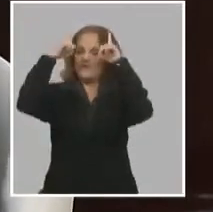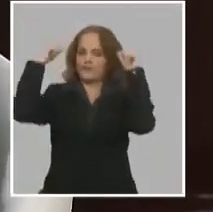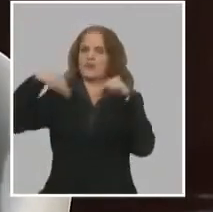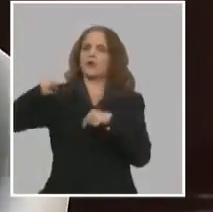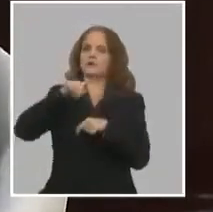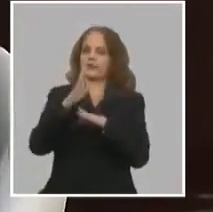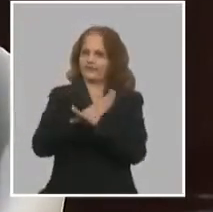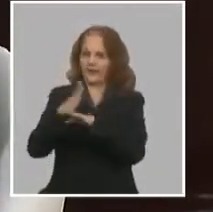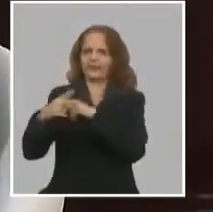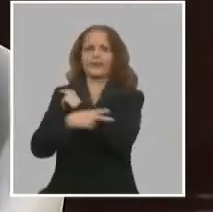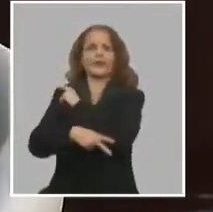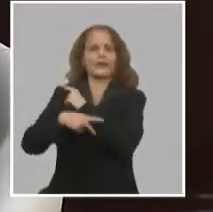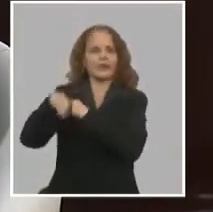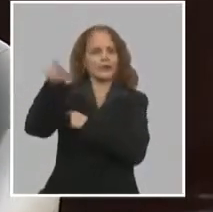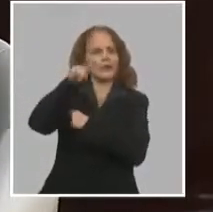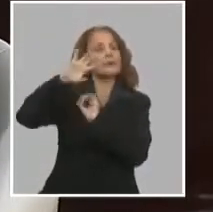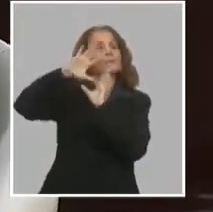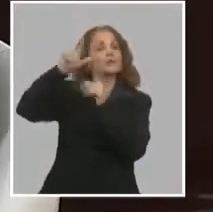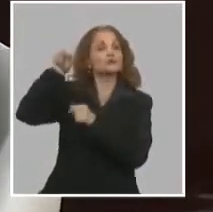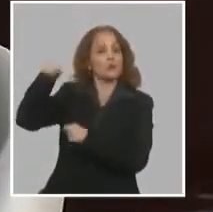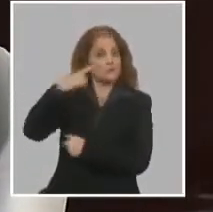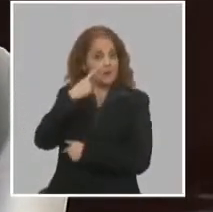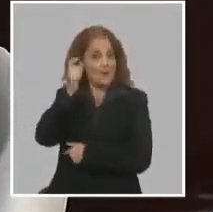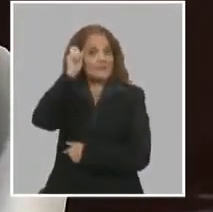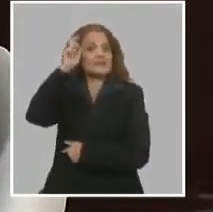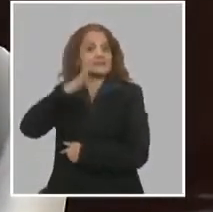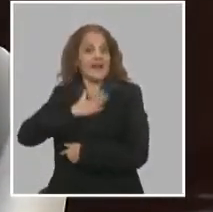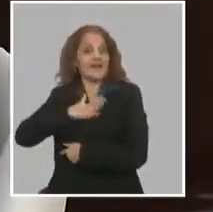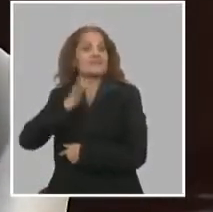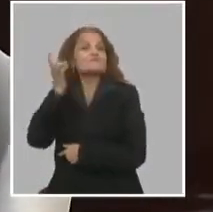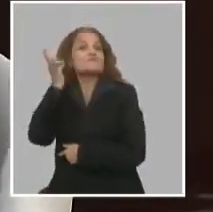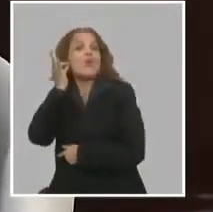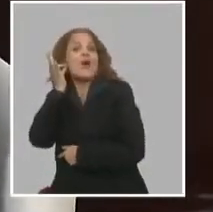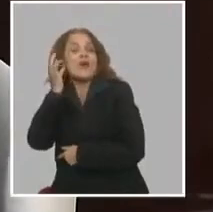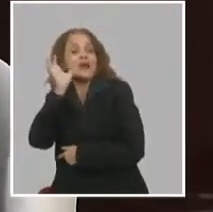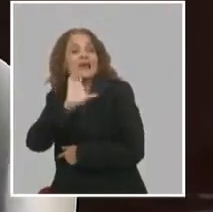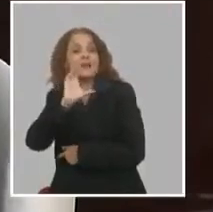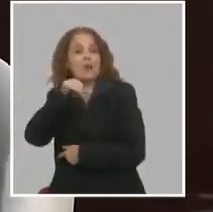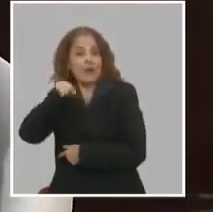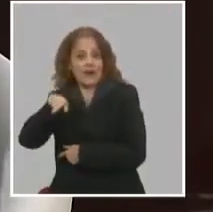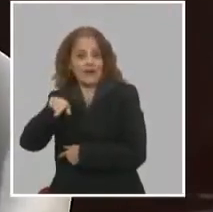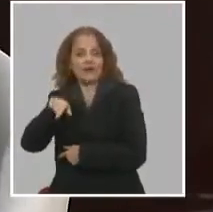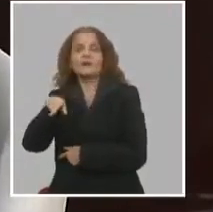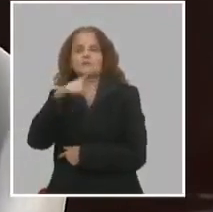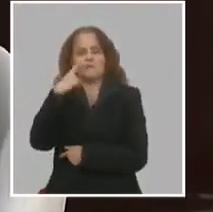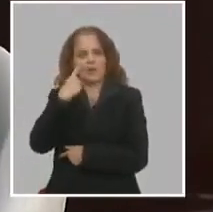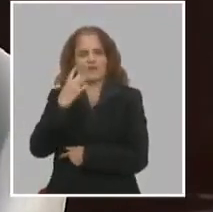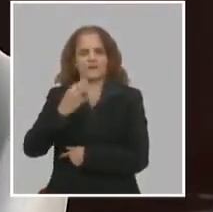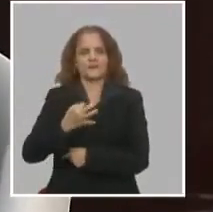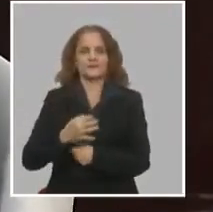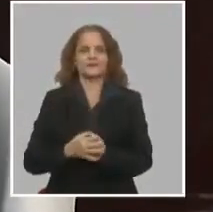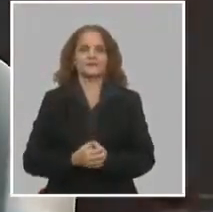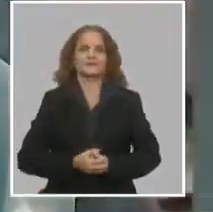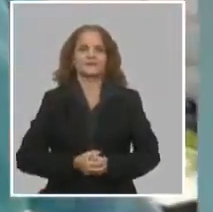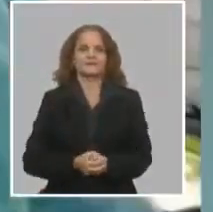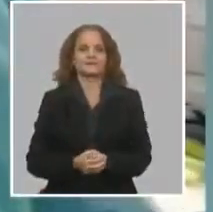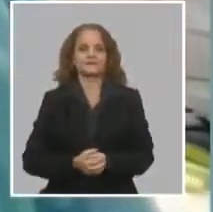diversas partes del mundo. La experiencia de una camagüeyana también se nos cuenta ahora en este homenaje a los 15 años del contingente Henry Reef.